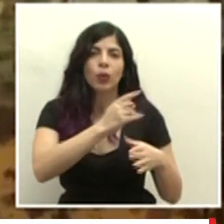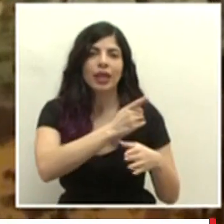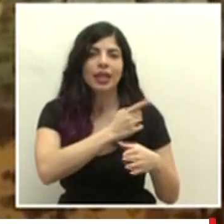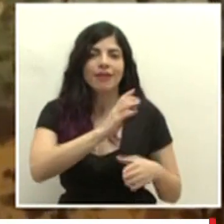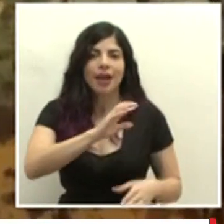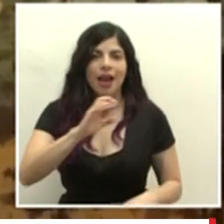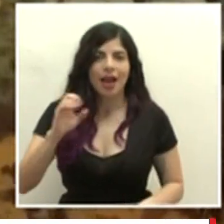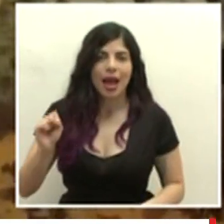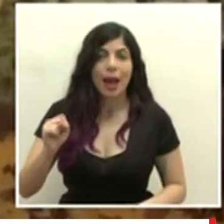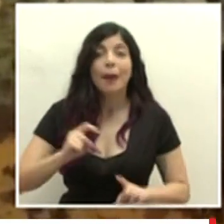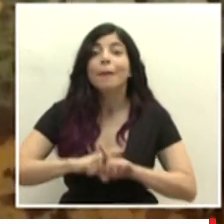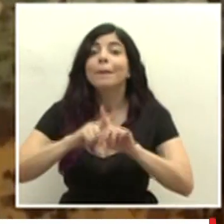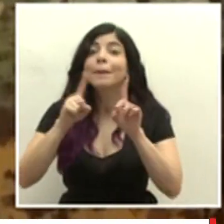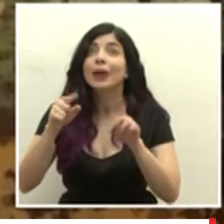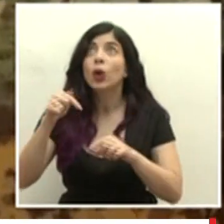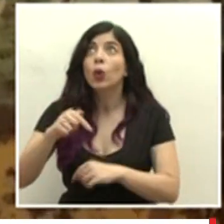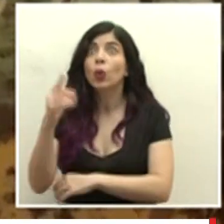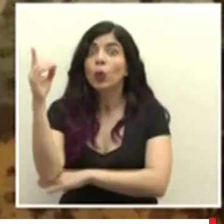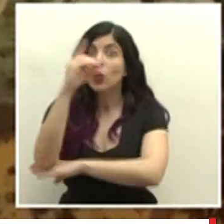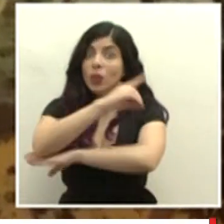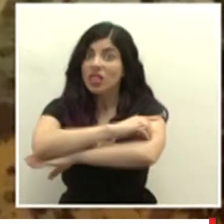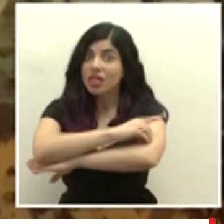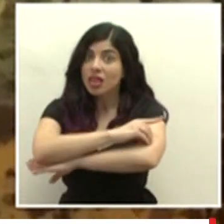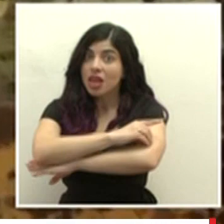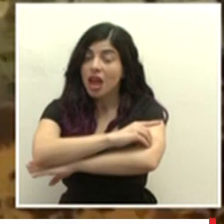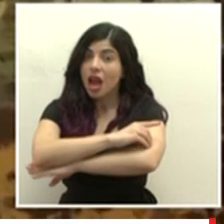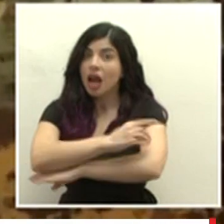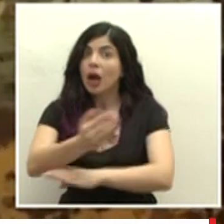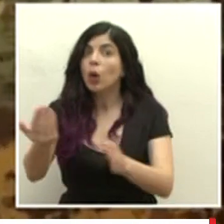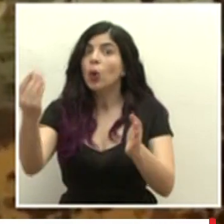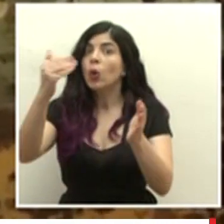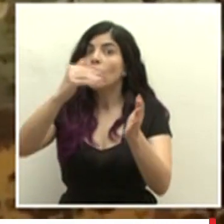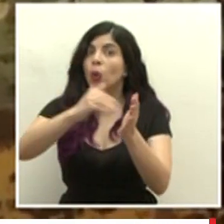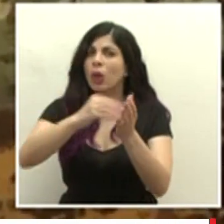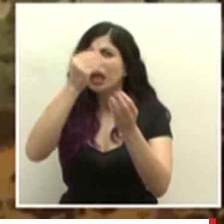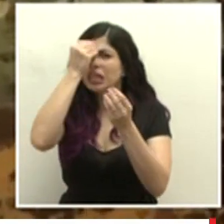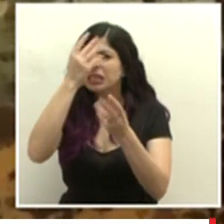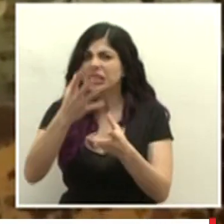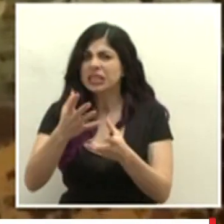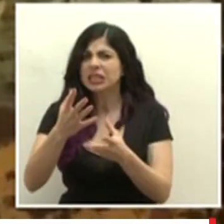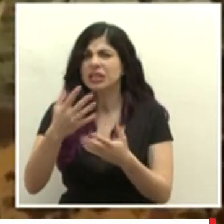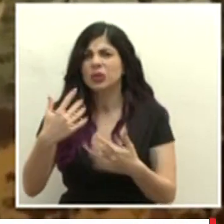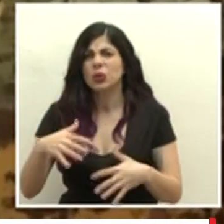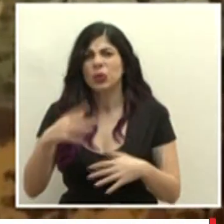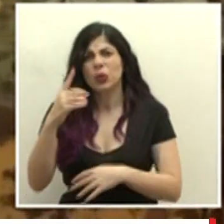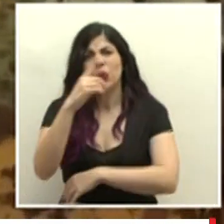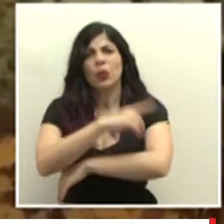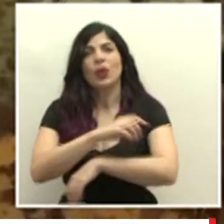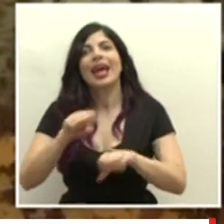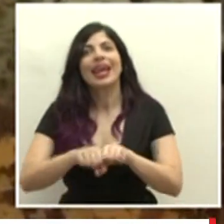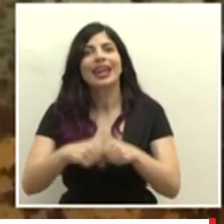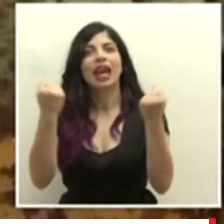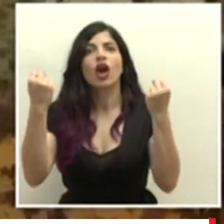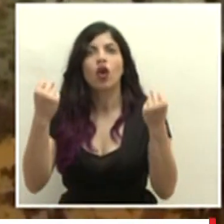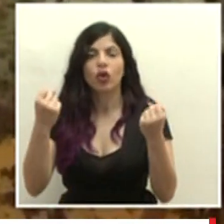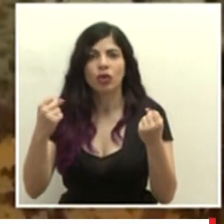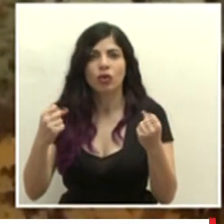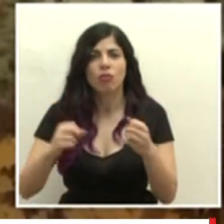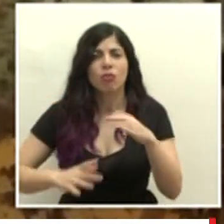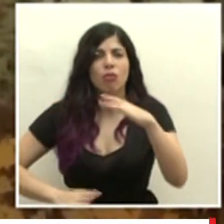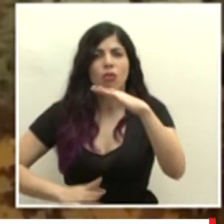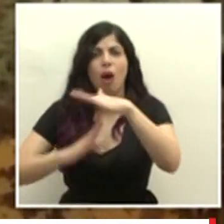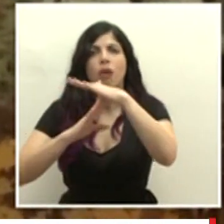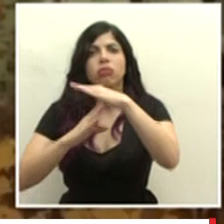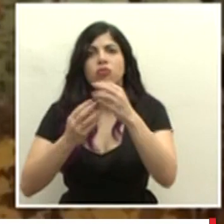Caja. Pero en un día como hoy, donde estamos de nuevo reportando un día récord en términos de nuevos